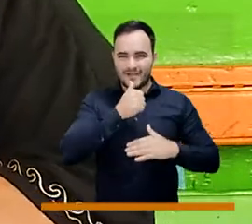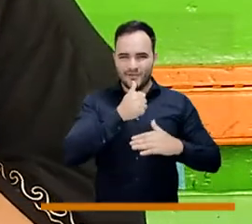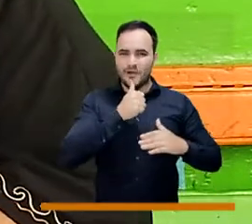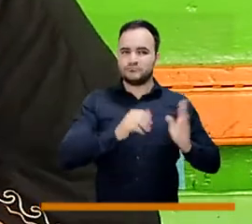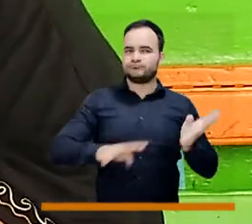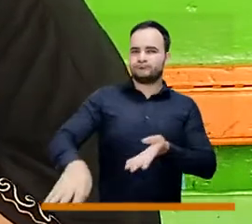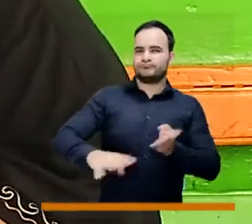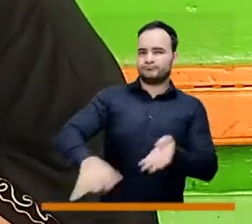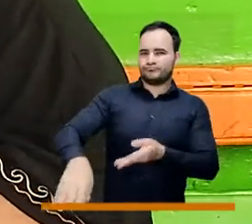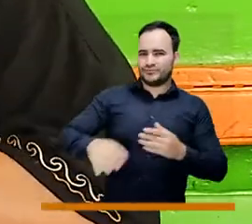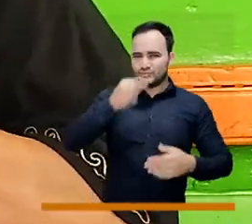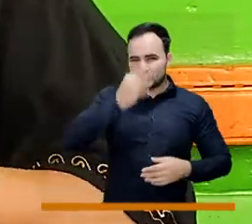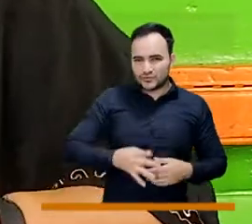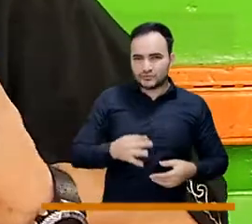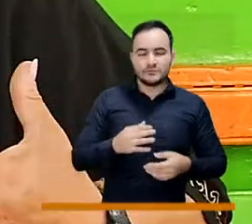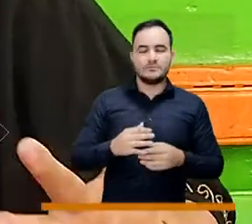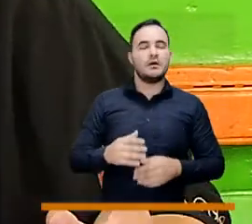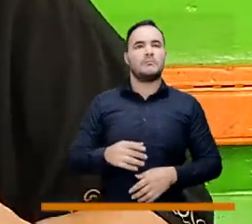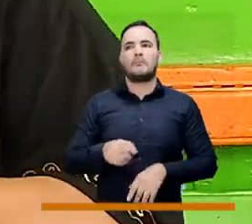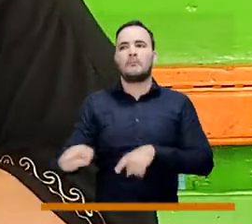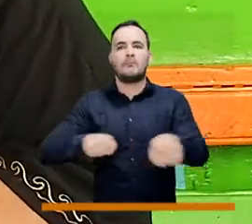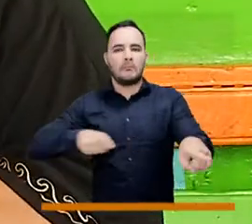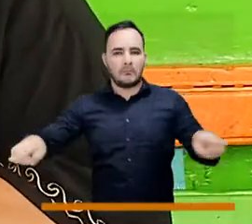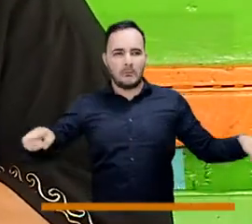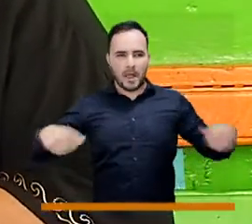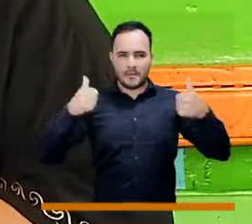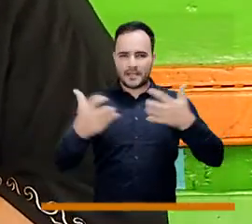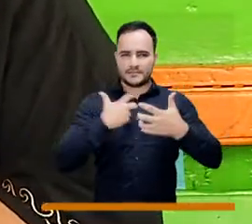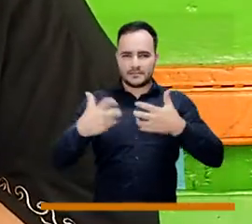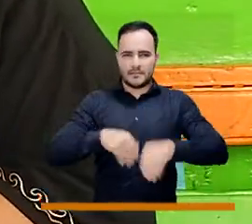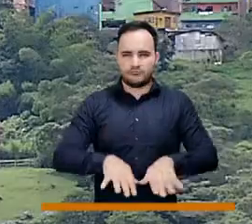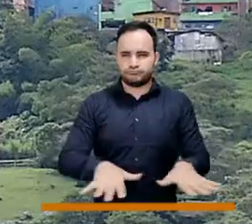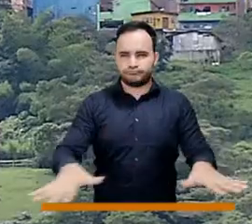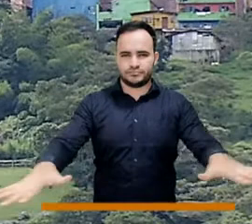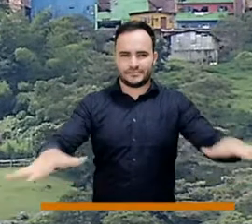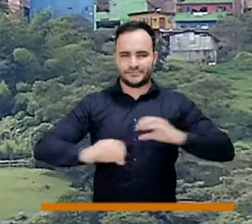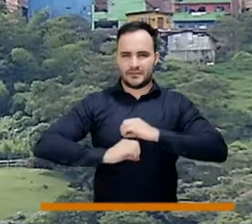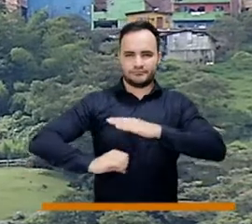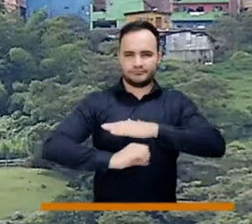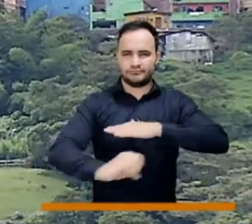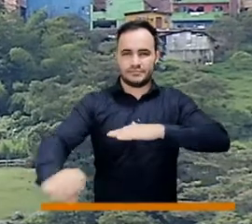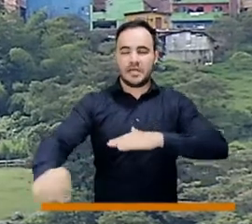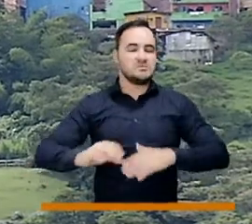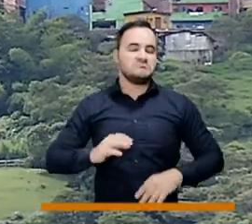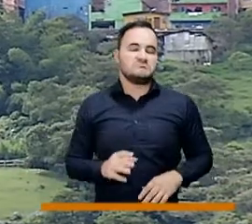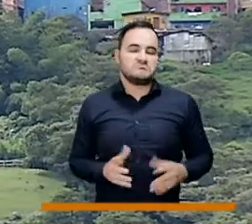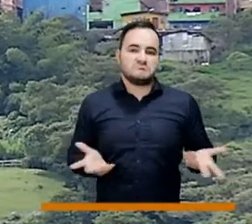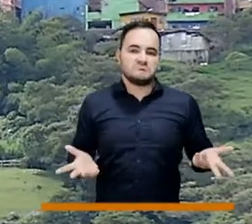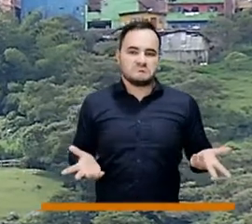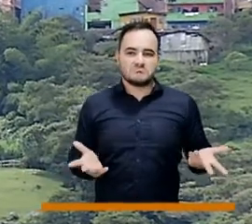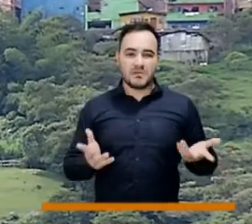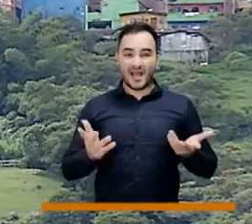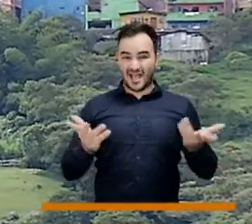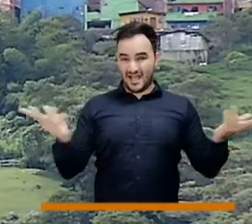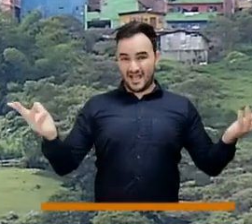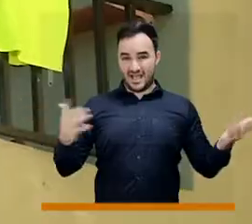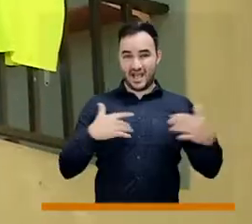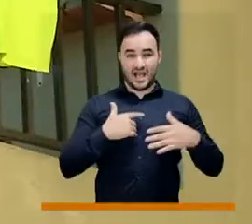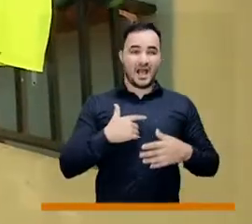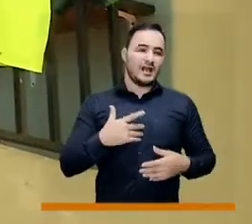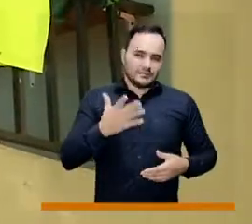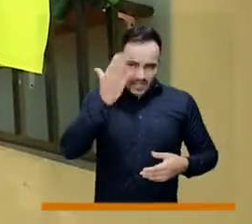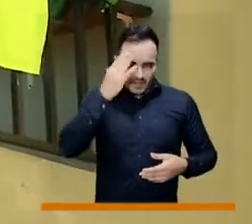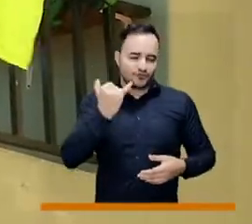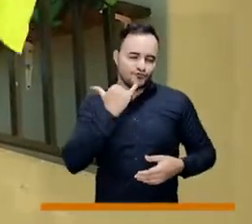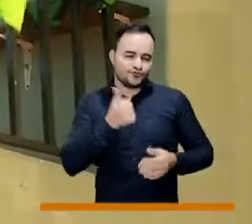los vertimientos de la carga de desechos que hacemos los humanos se están yendo a la tierra. Entonces eso